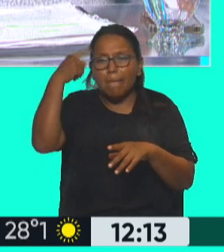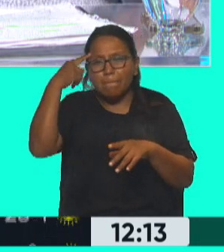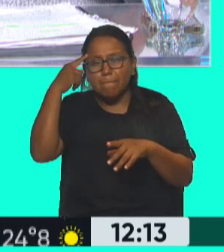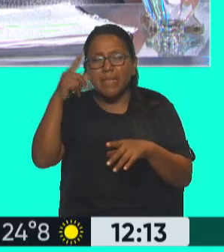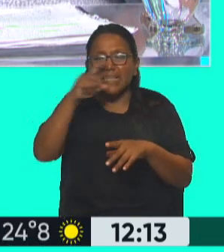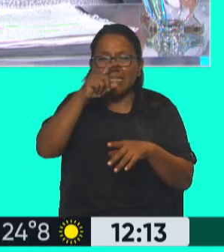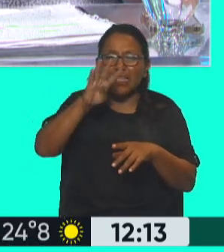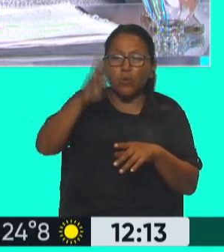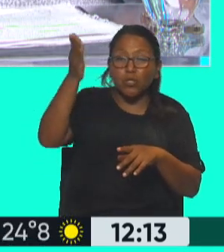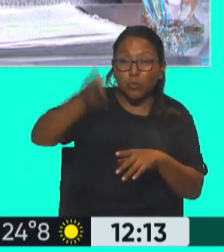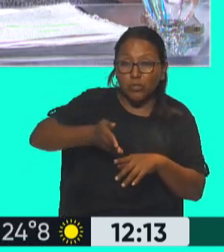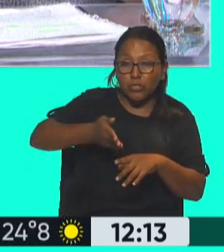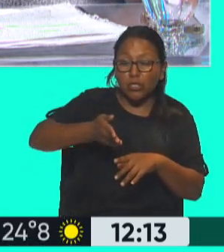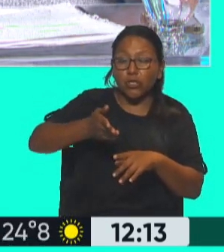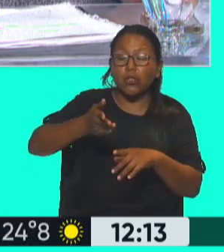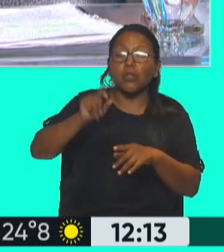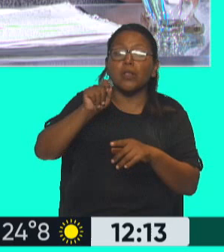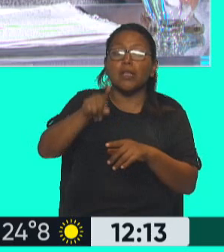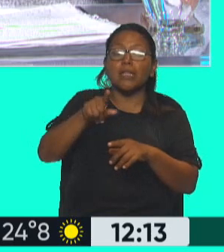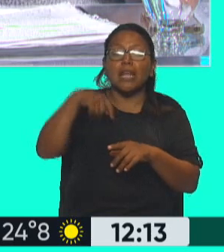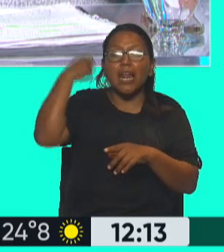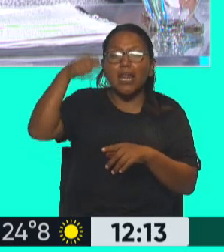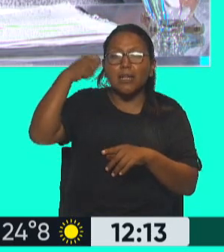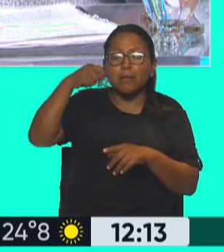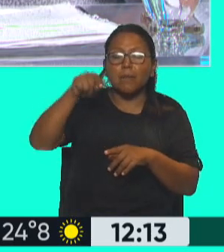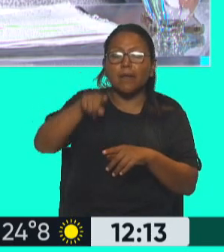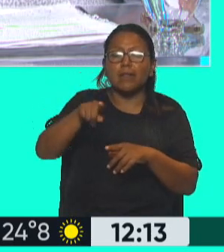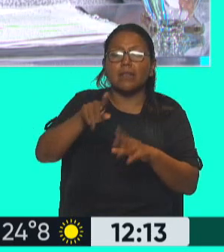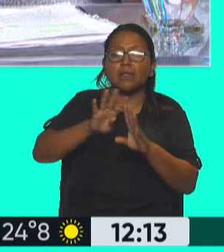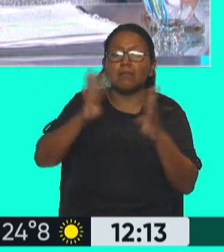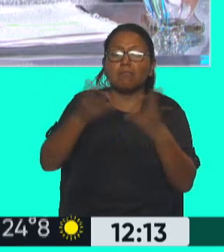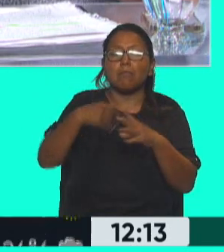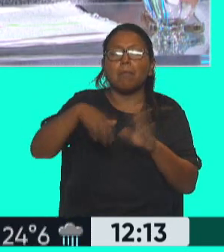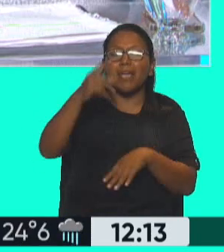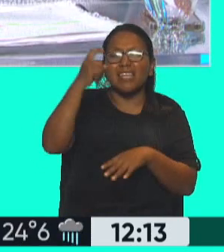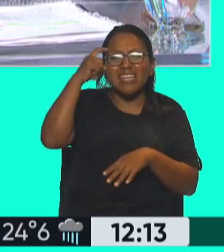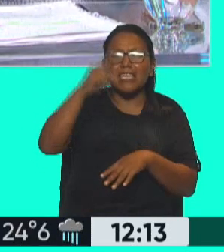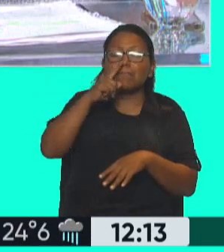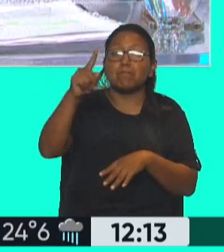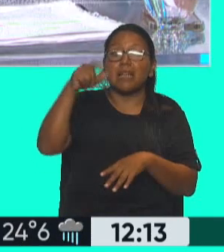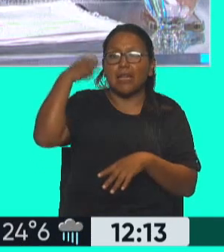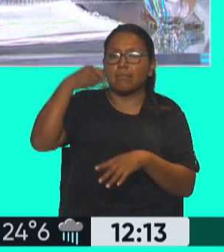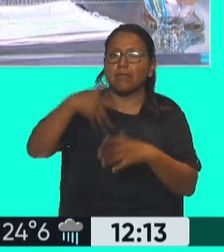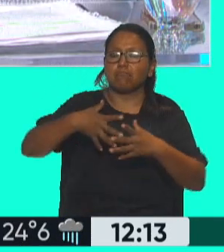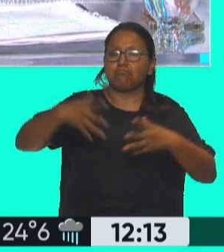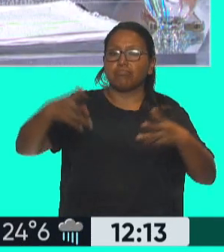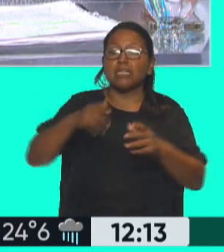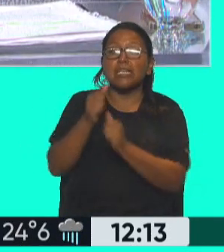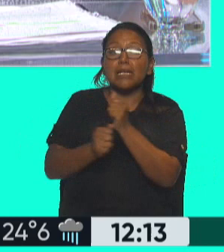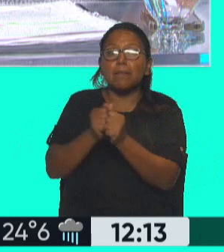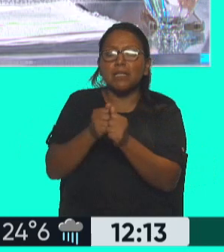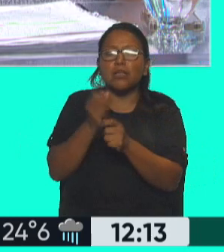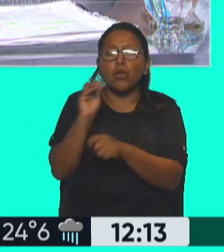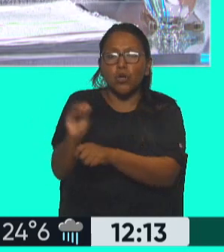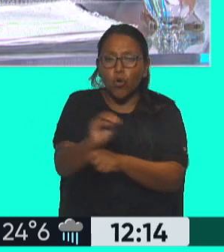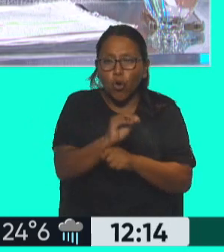el 74% de los feedlots tienen animales, son encierro de más de 10.000 animales, que son grandes empresas que engordan